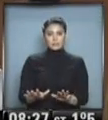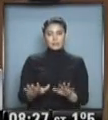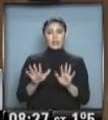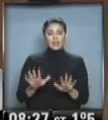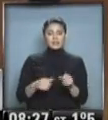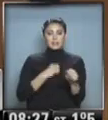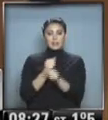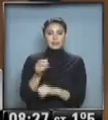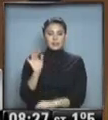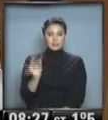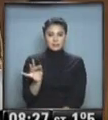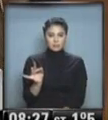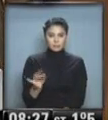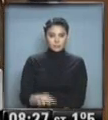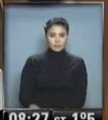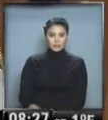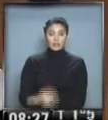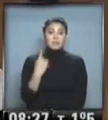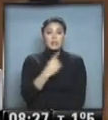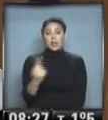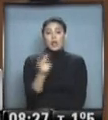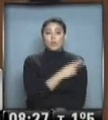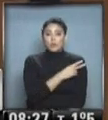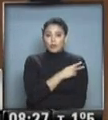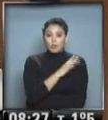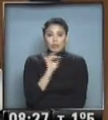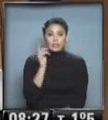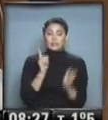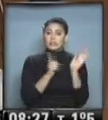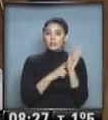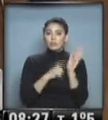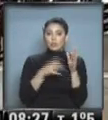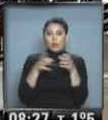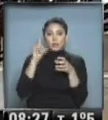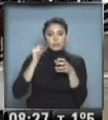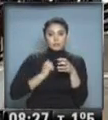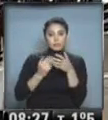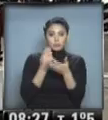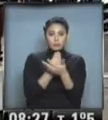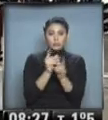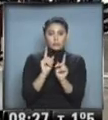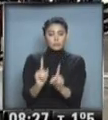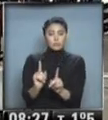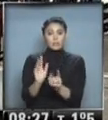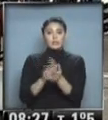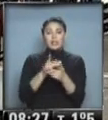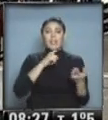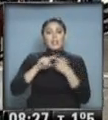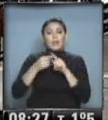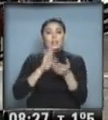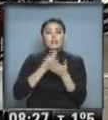planteada en este momento, digamos, cada uno de los jefes designados como titulares de la fuerza, y el debate sobre los